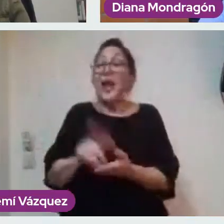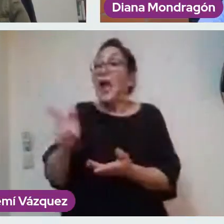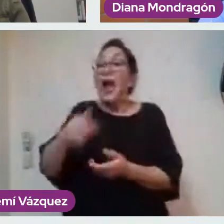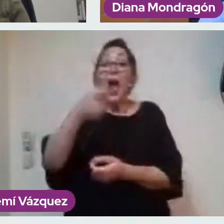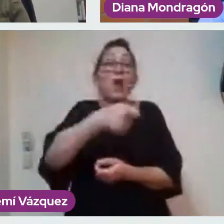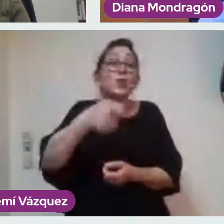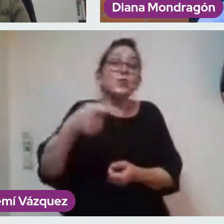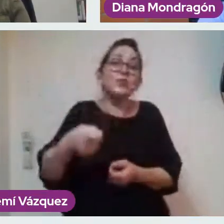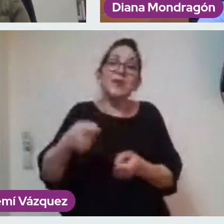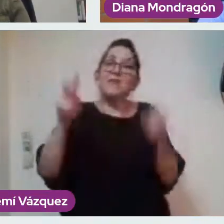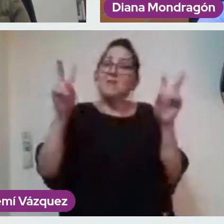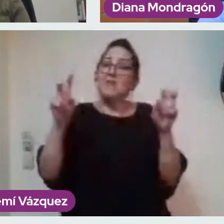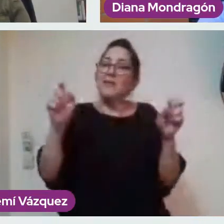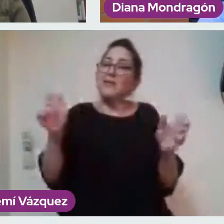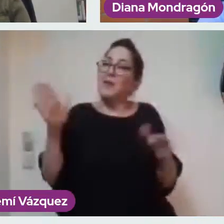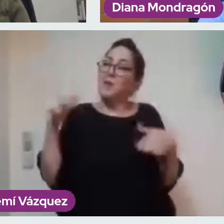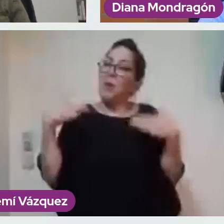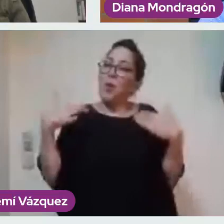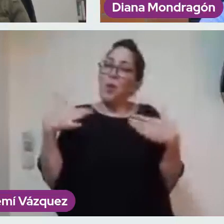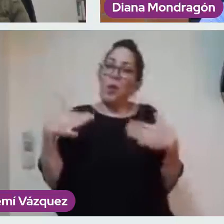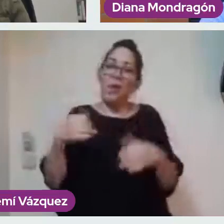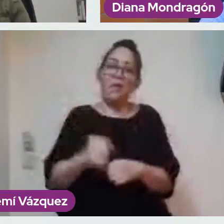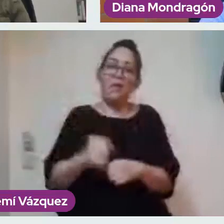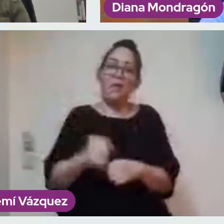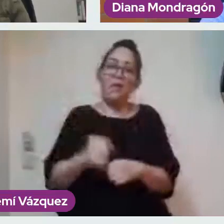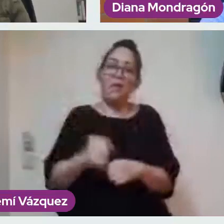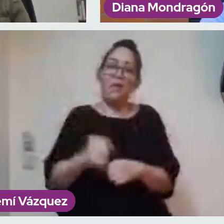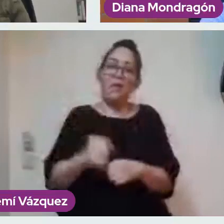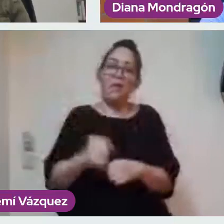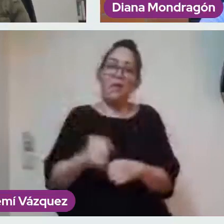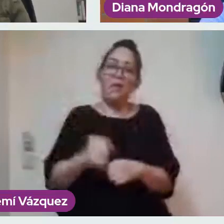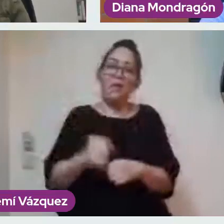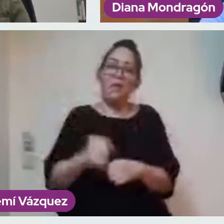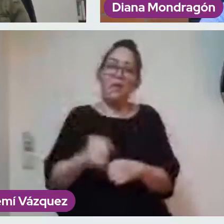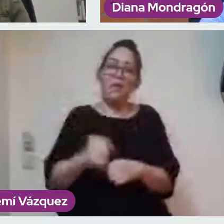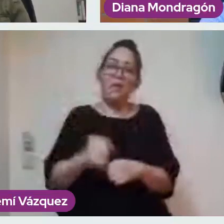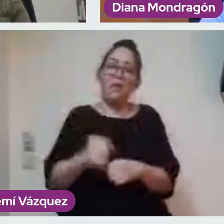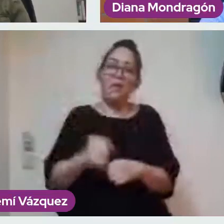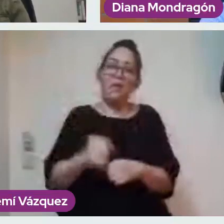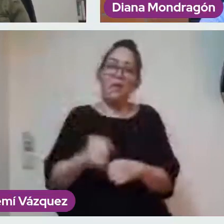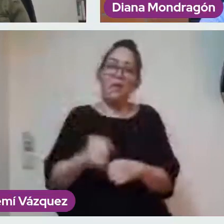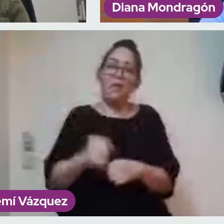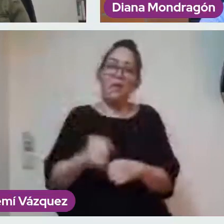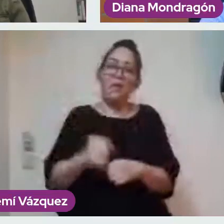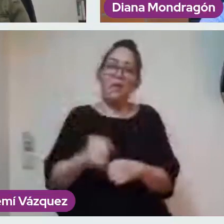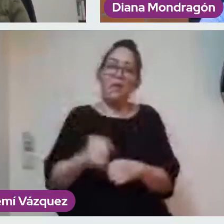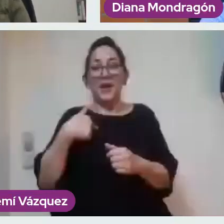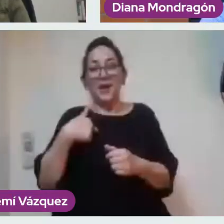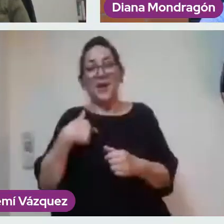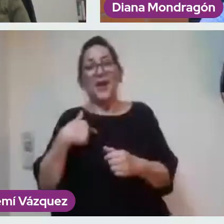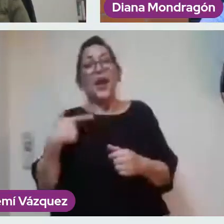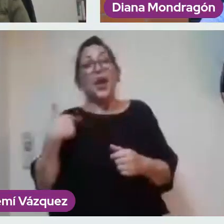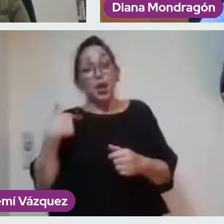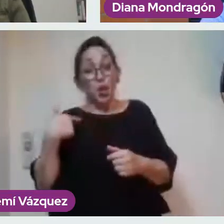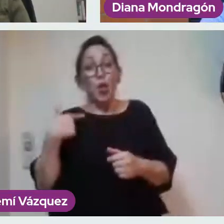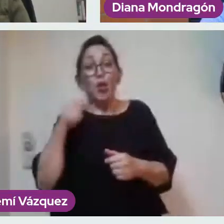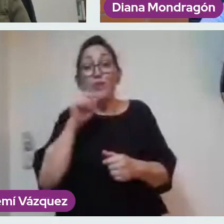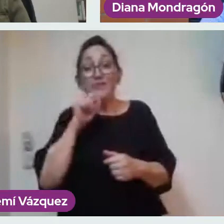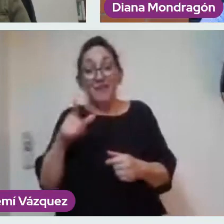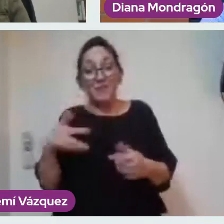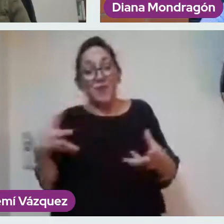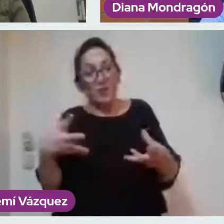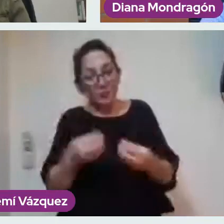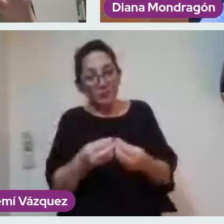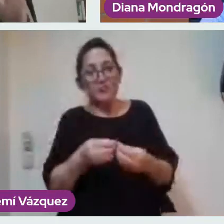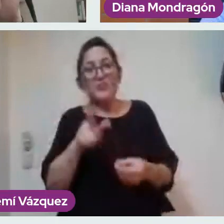muchas gracias. Pues gracias, yo también hago y me sumo a estos agradecimientos. Así mismo,